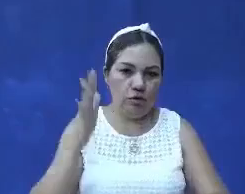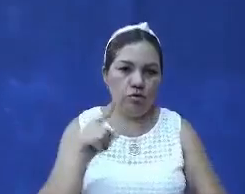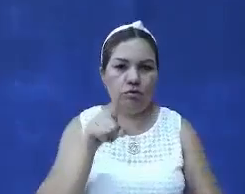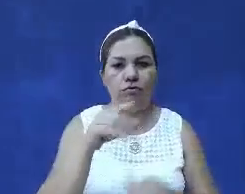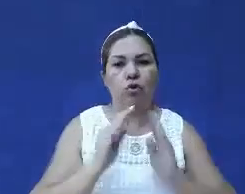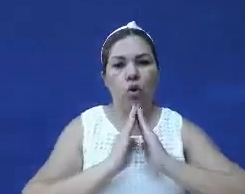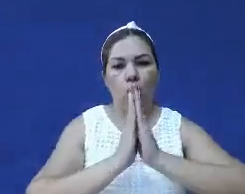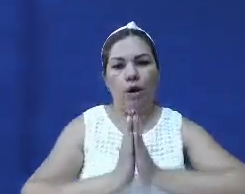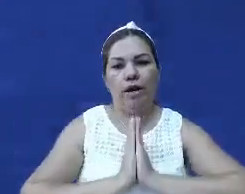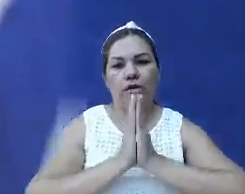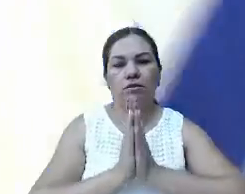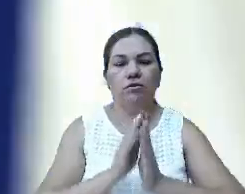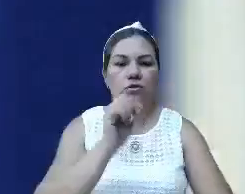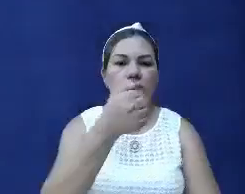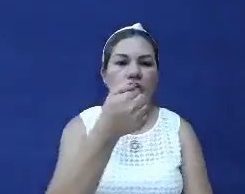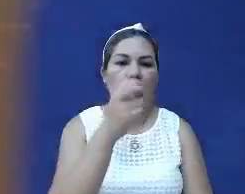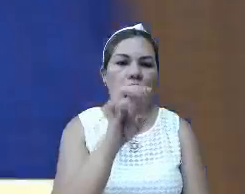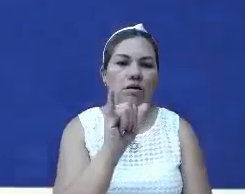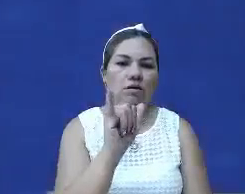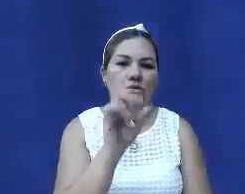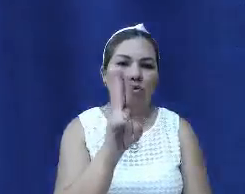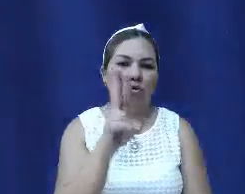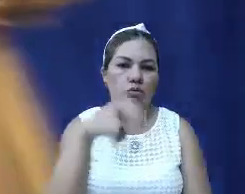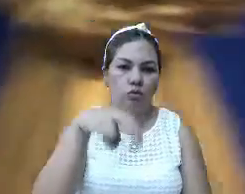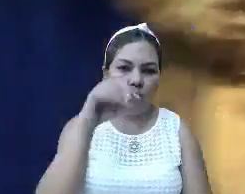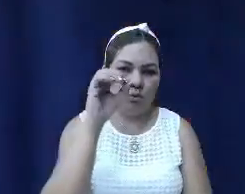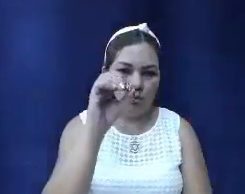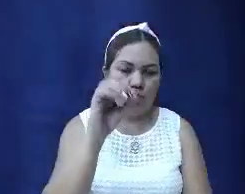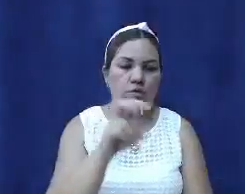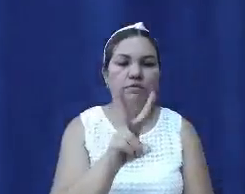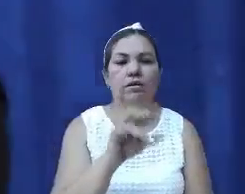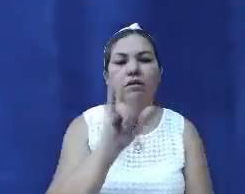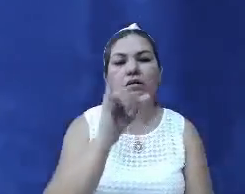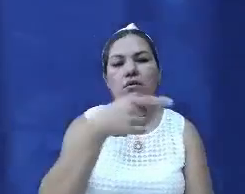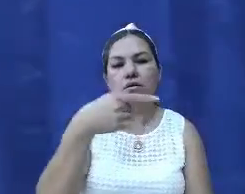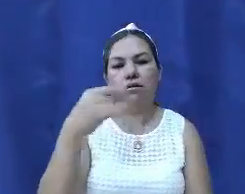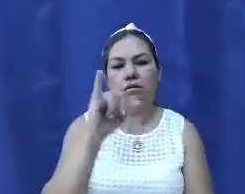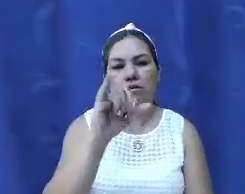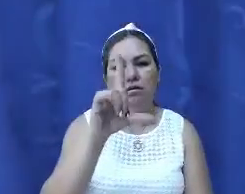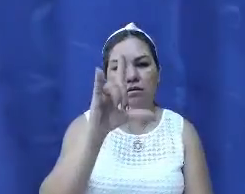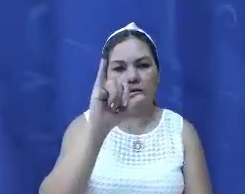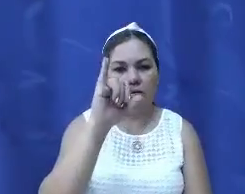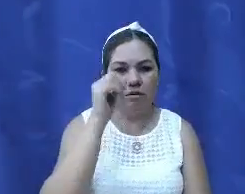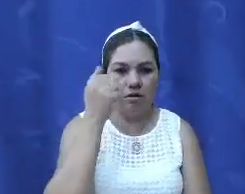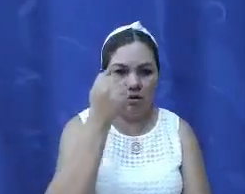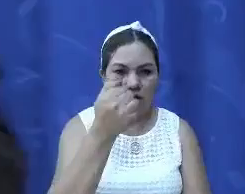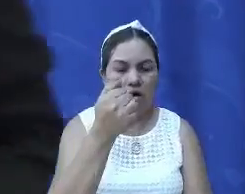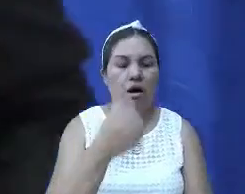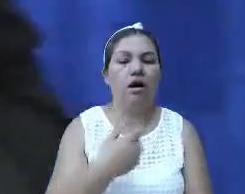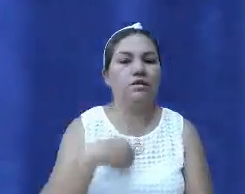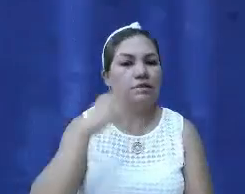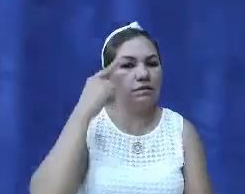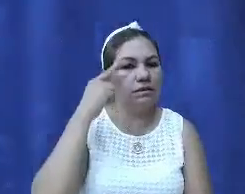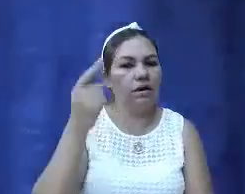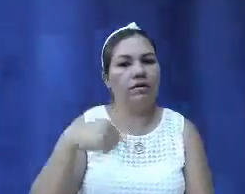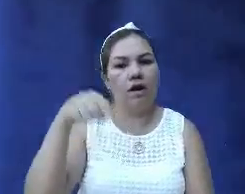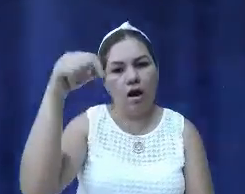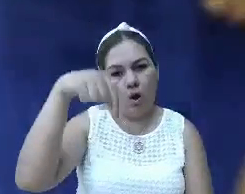tu ayuno, tu vigilia, tu intercesión, tú materialices lo que Dios quiere hacer en el ahora.